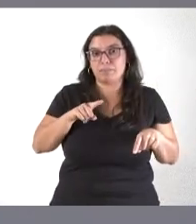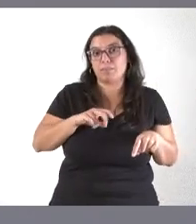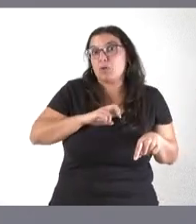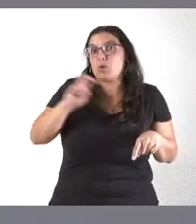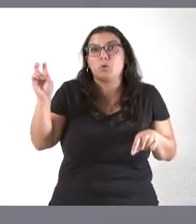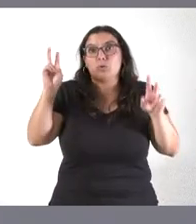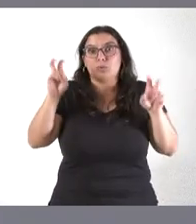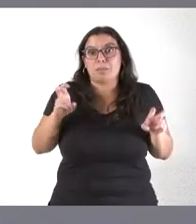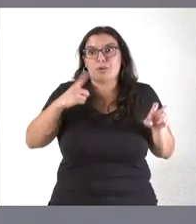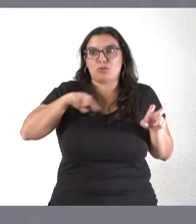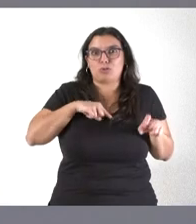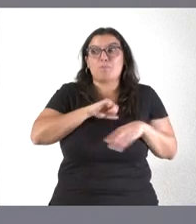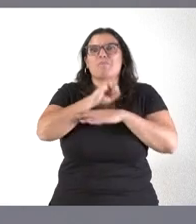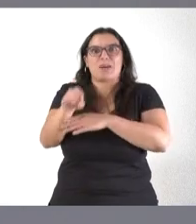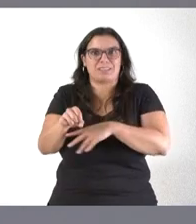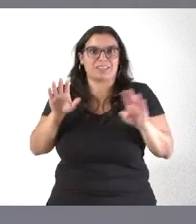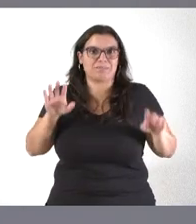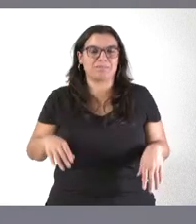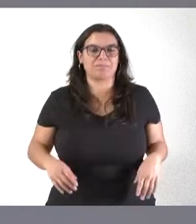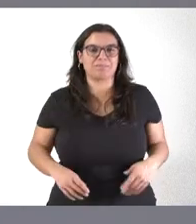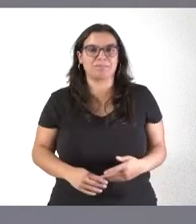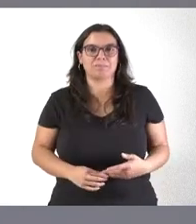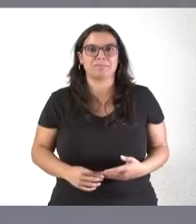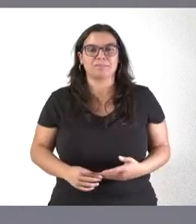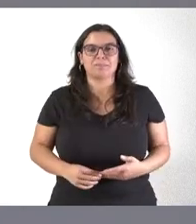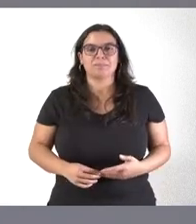muchas es más ambiciosa que lo que hay establecido